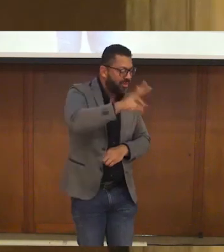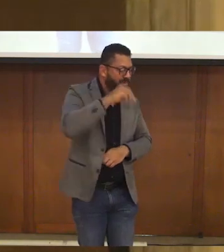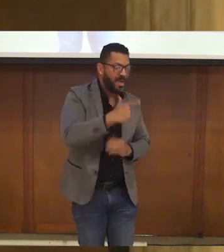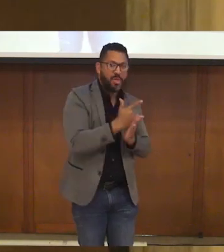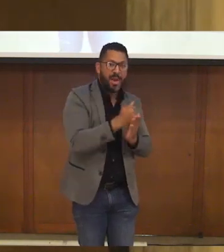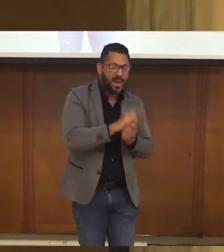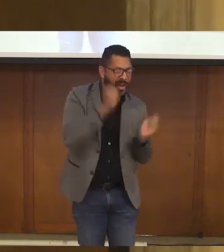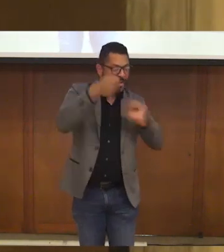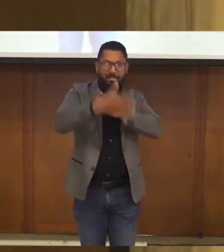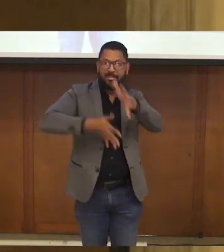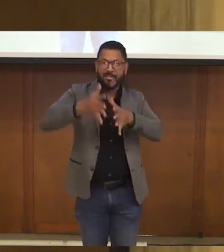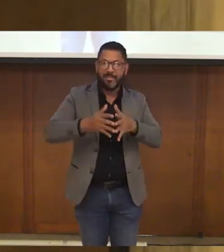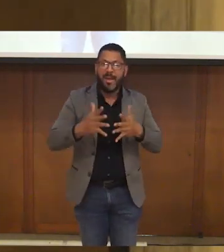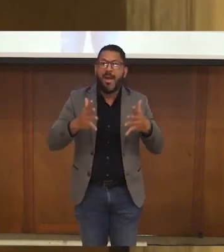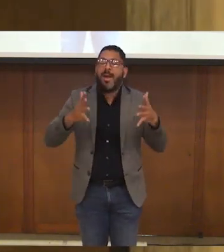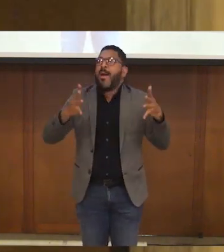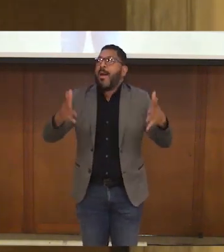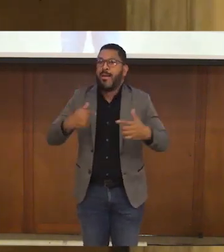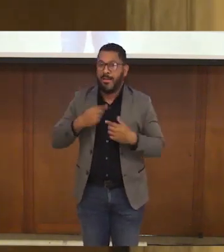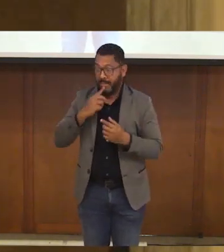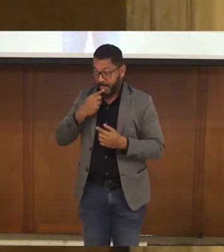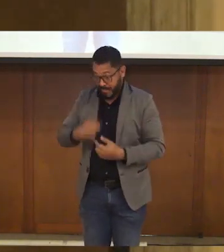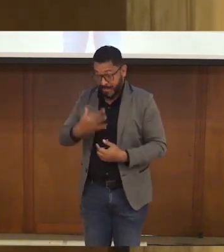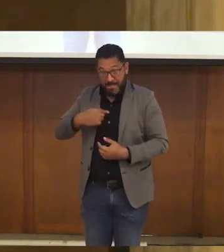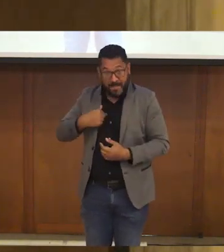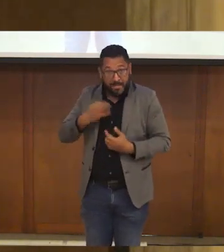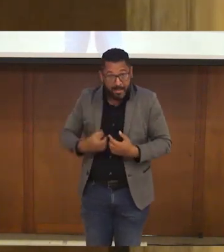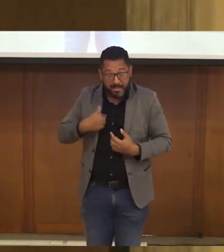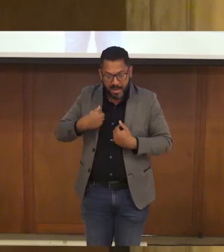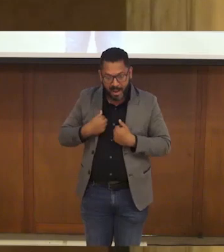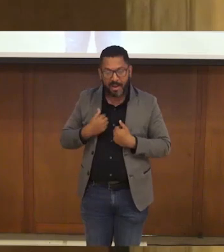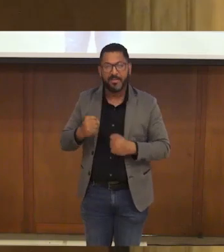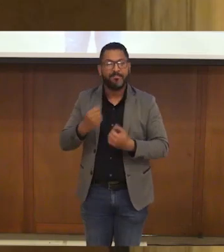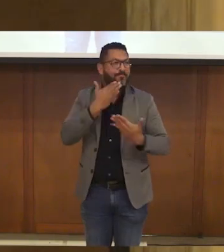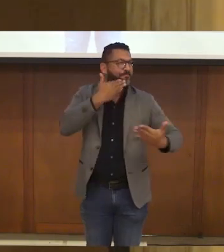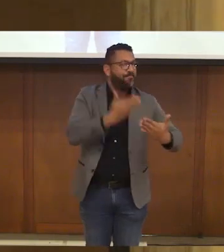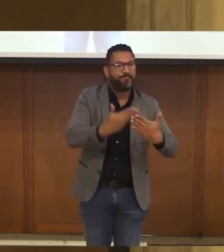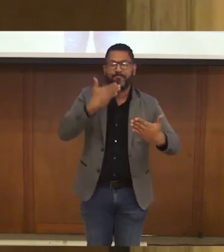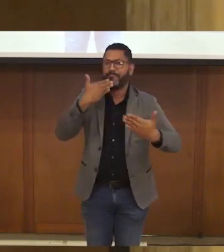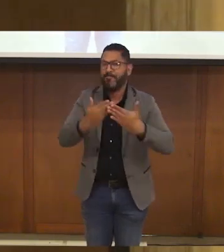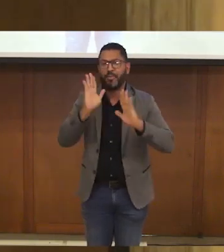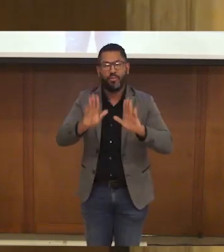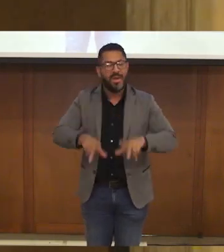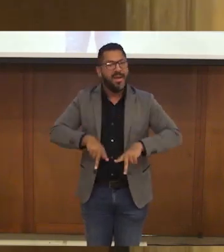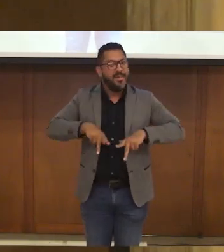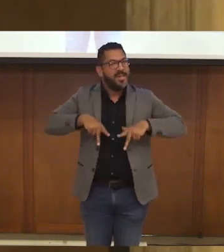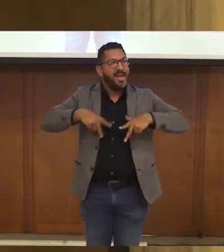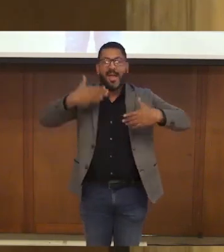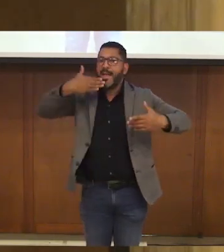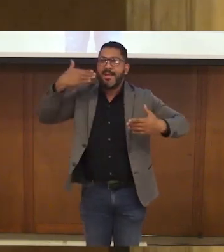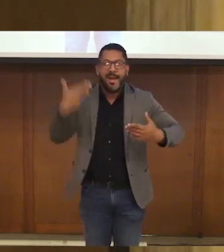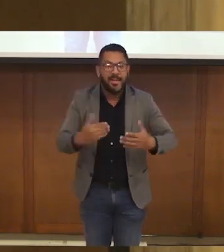para convertirla en lengua de señas. Ya se pueden imaginar la inmensa gratitud que tengo con la vida y con